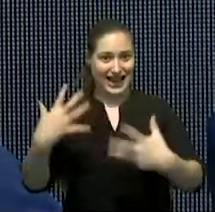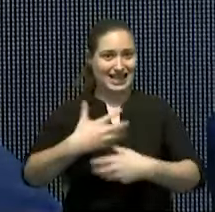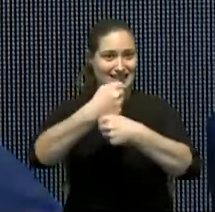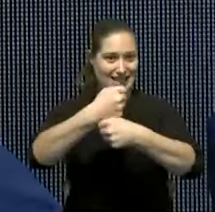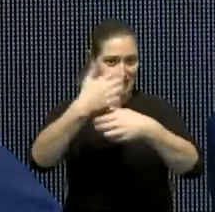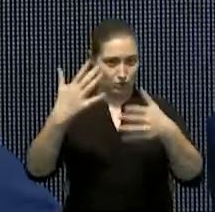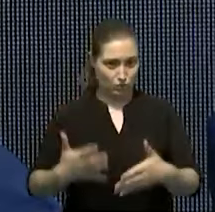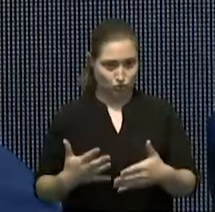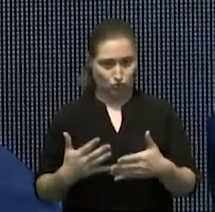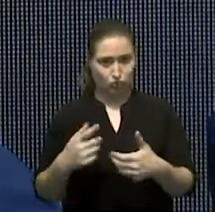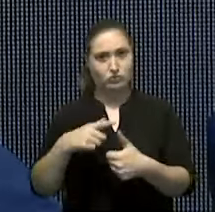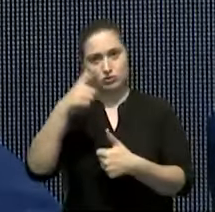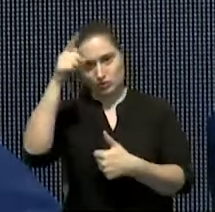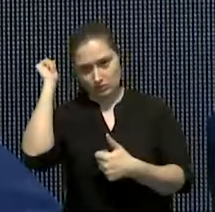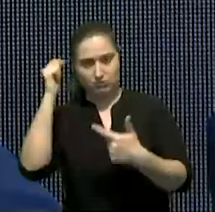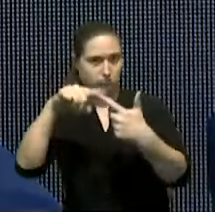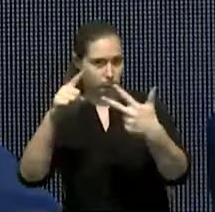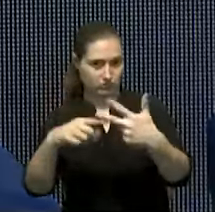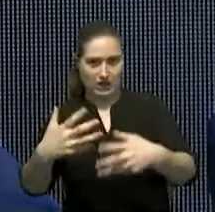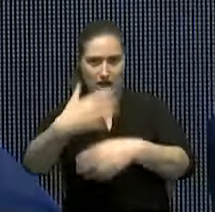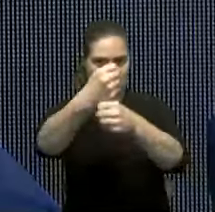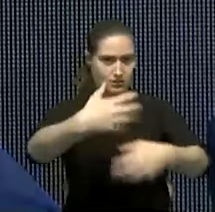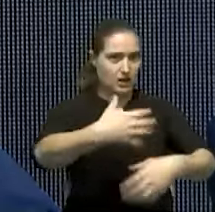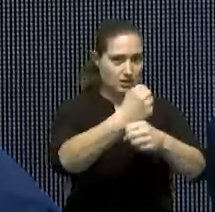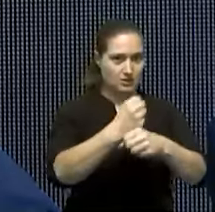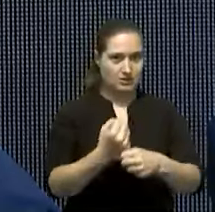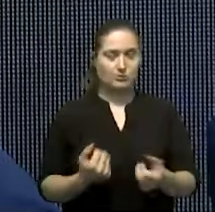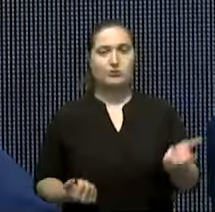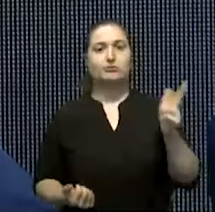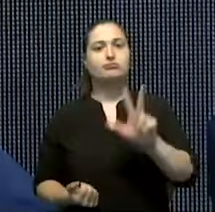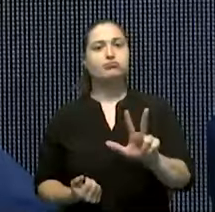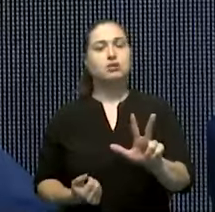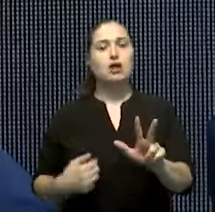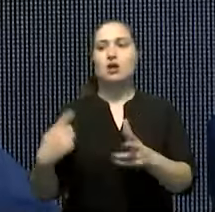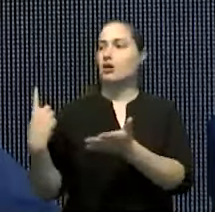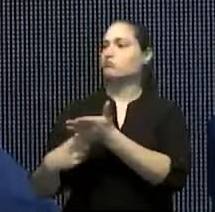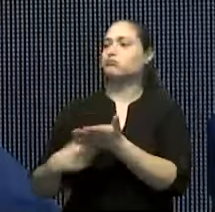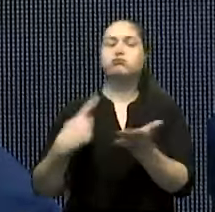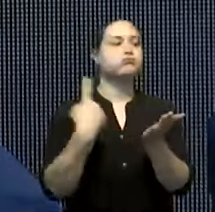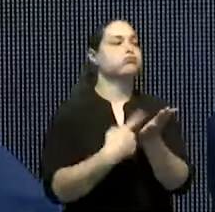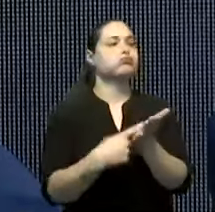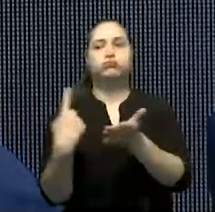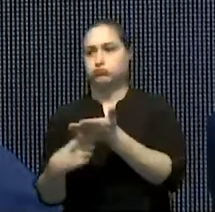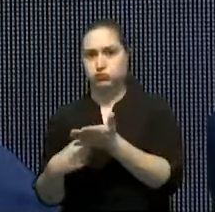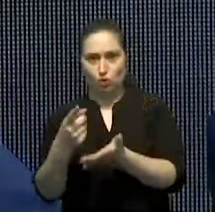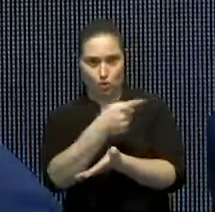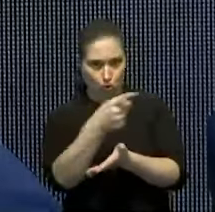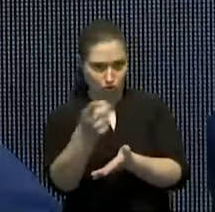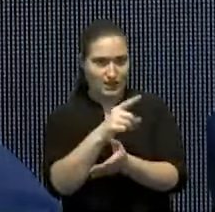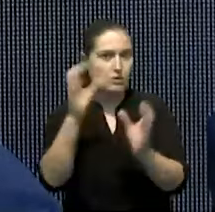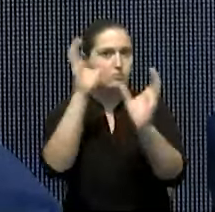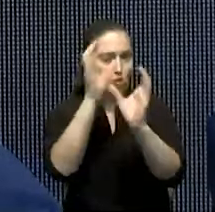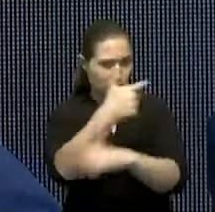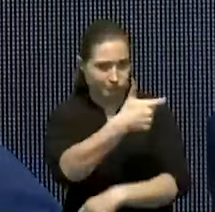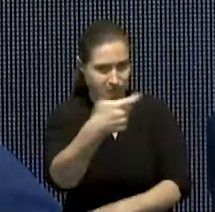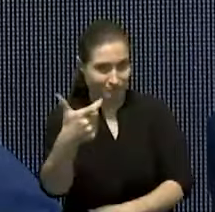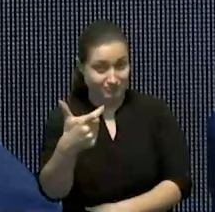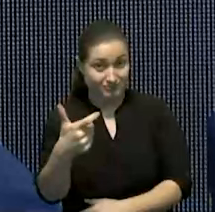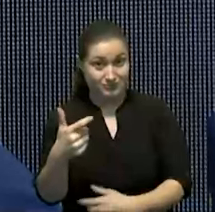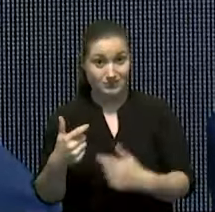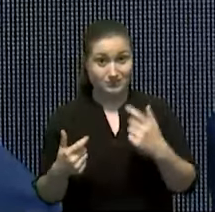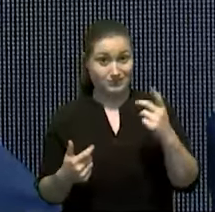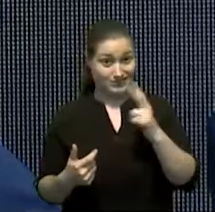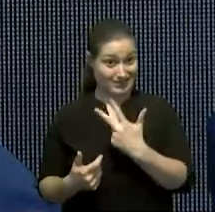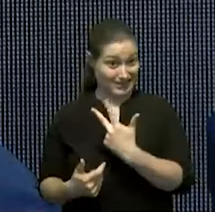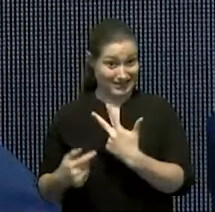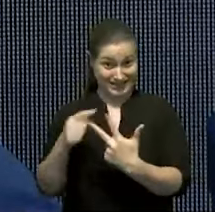incluyendo el presidente abinader fueron a un debate y busquen ese debate Ninguno de los